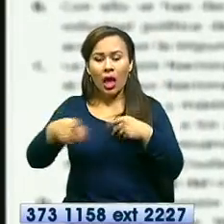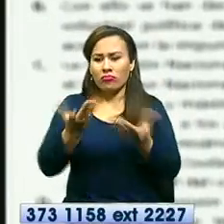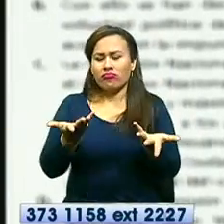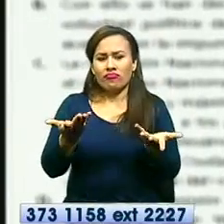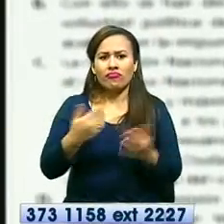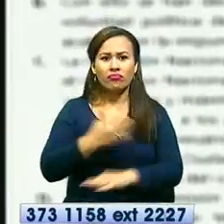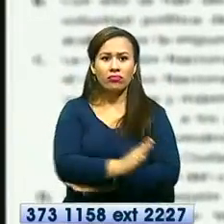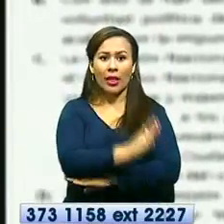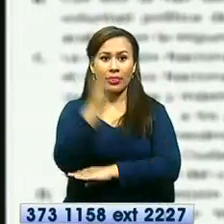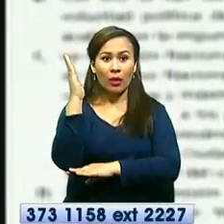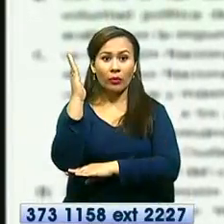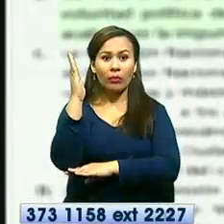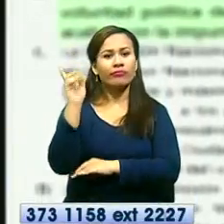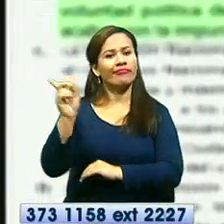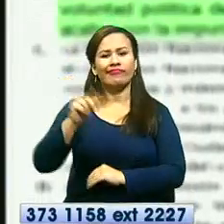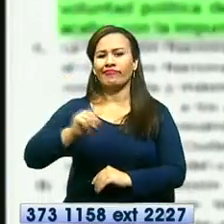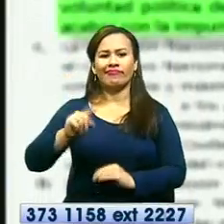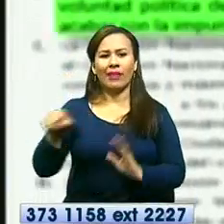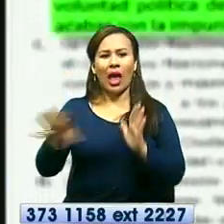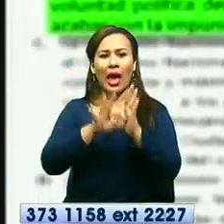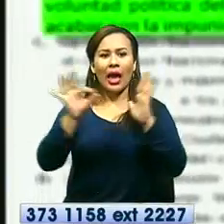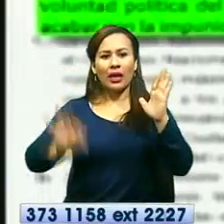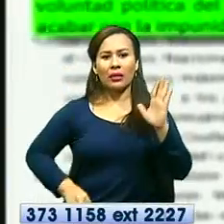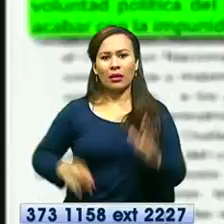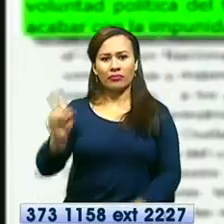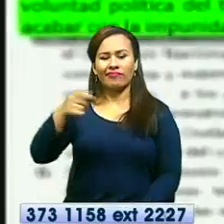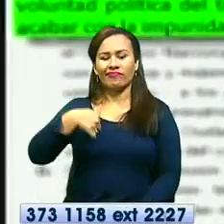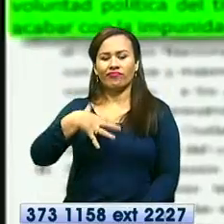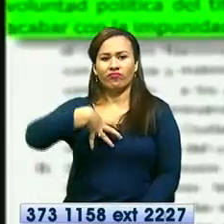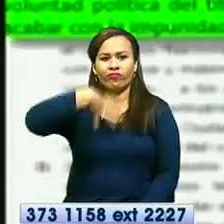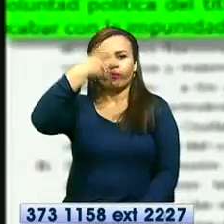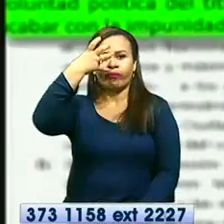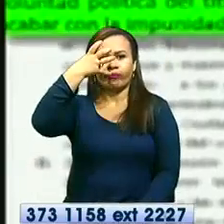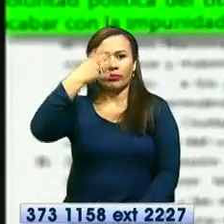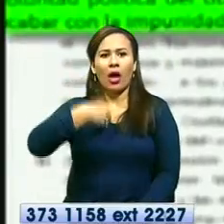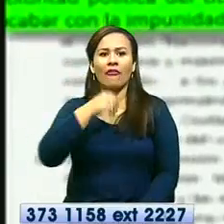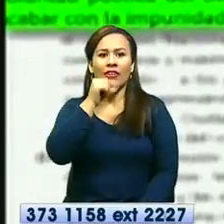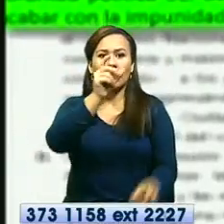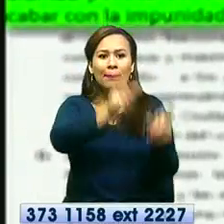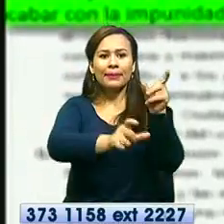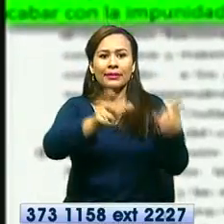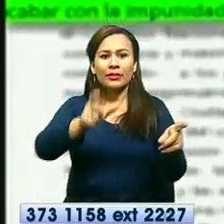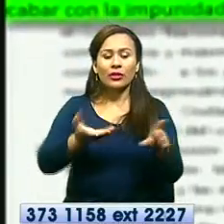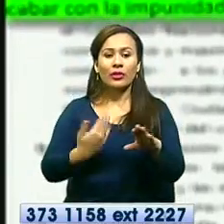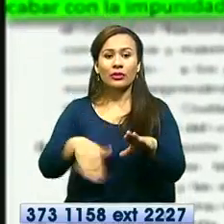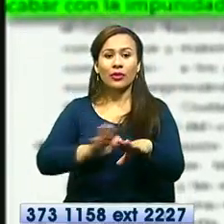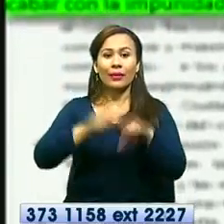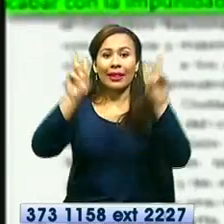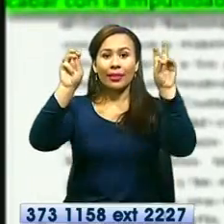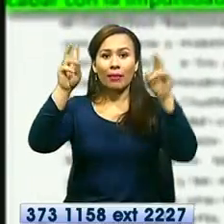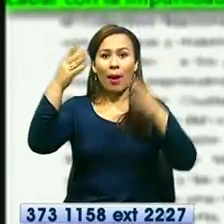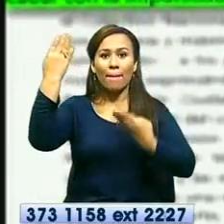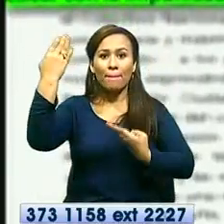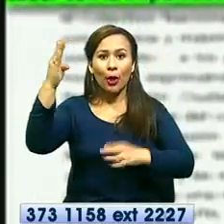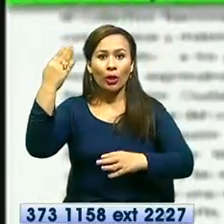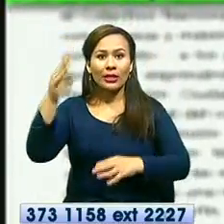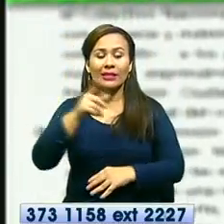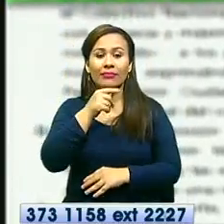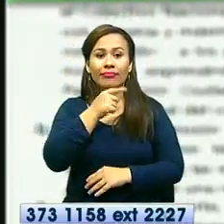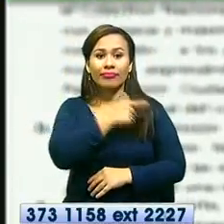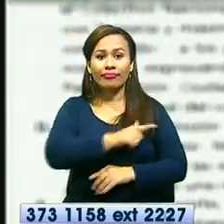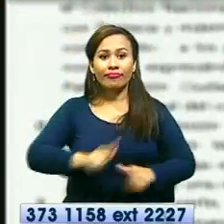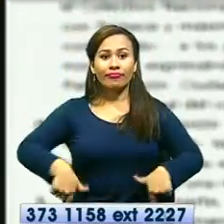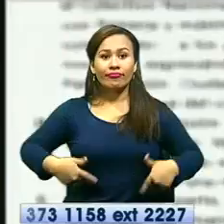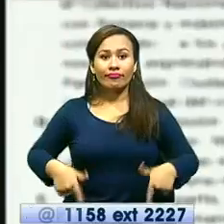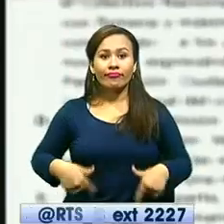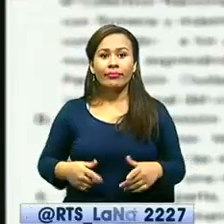la ética. Que con esta conformación se ha decepcionado las expectativas ciudadanas en torno a la voluntad política del Ejecutivo de investigar